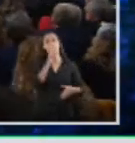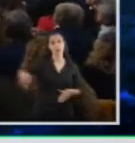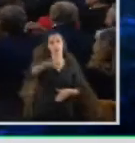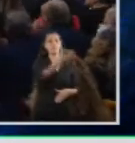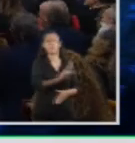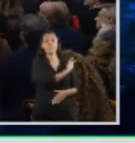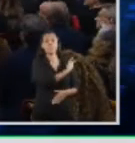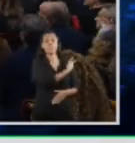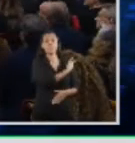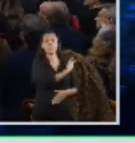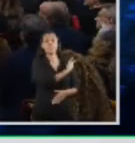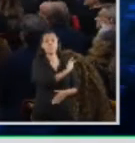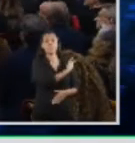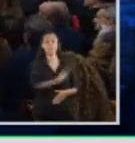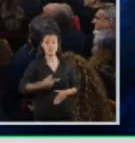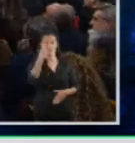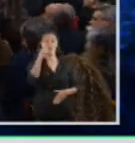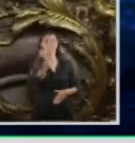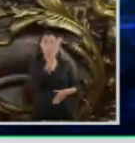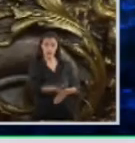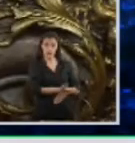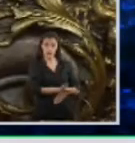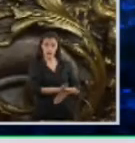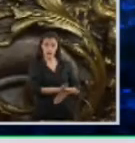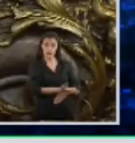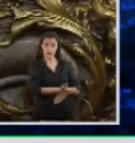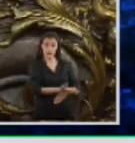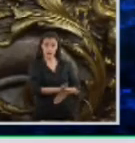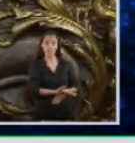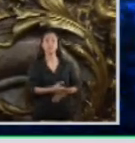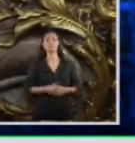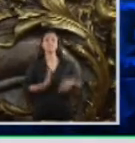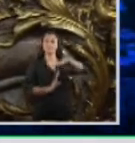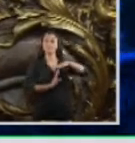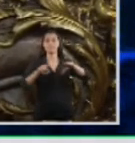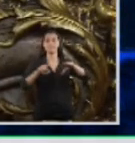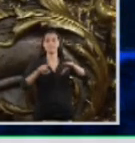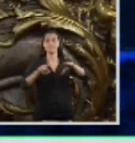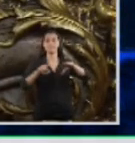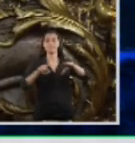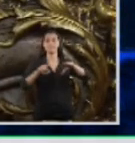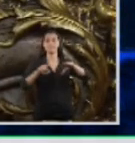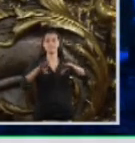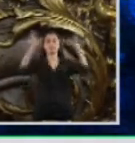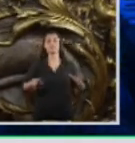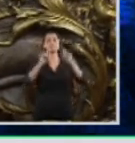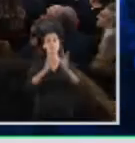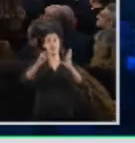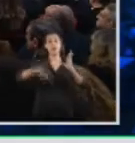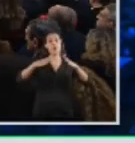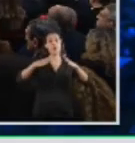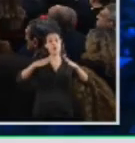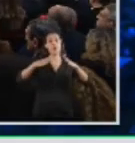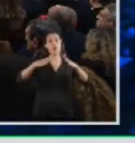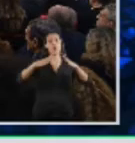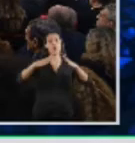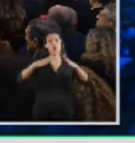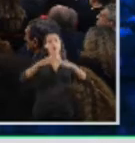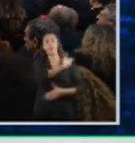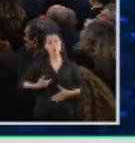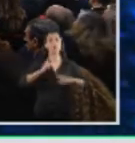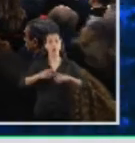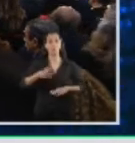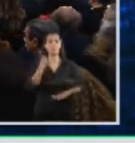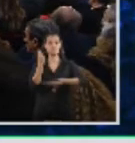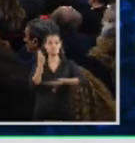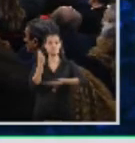más estructural del gabinete, Claro, eso le que iba a no pase preguntar, sí. solamente, que no pase solamente por el Ministerio de Economía, la idea